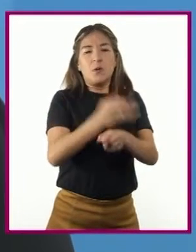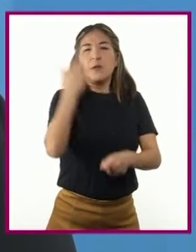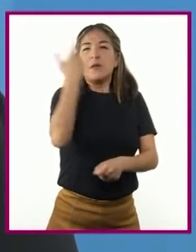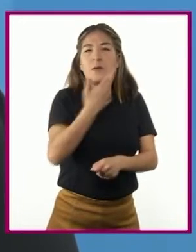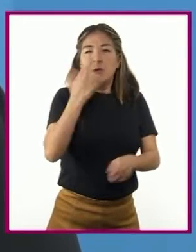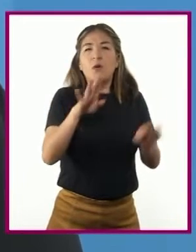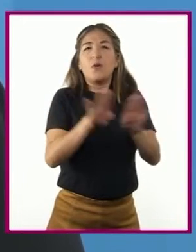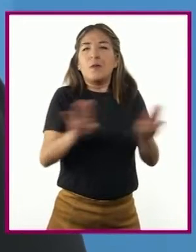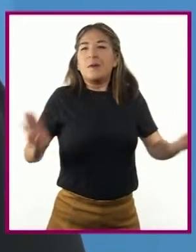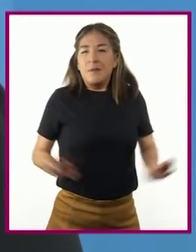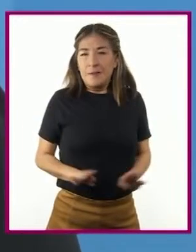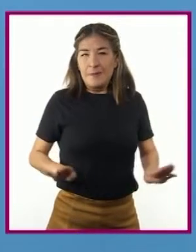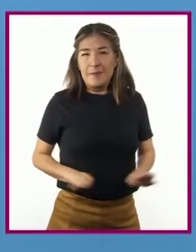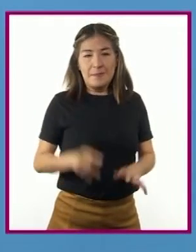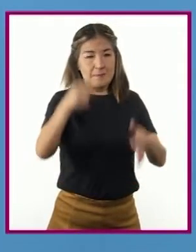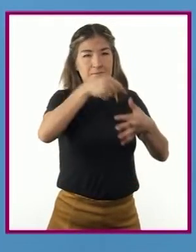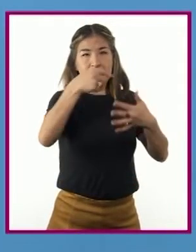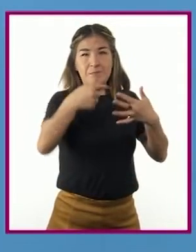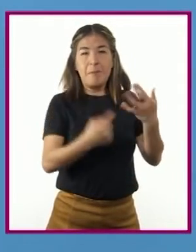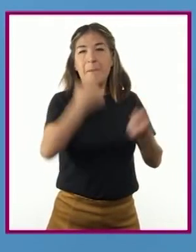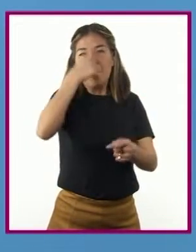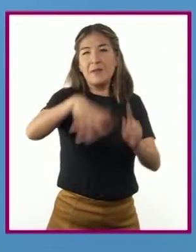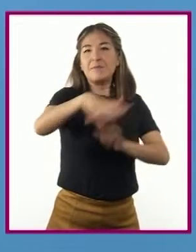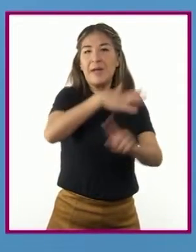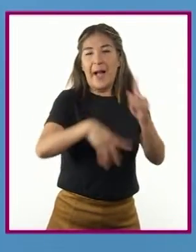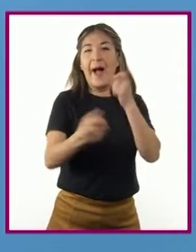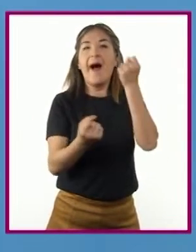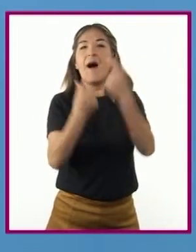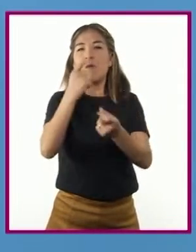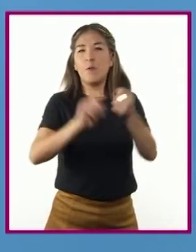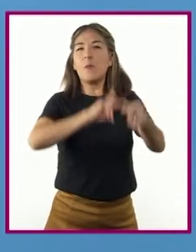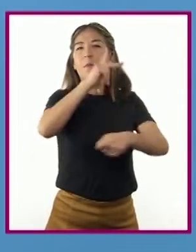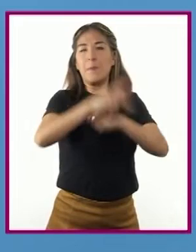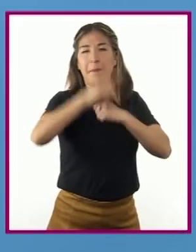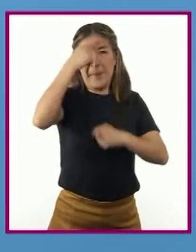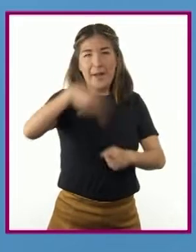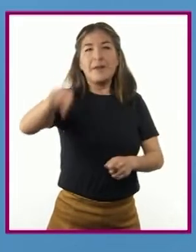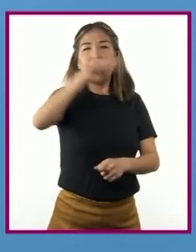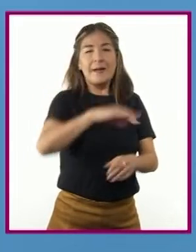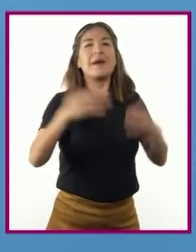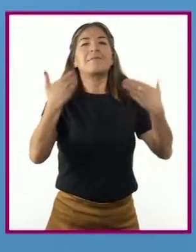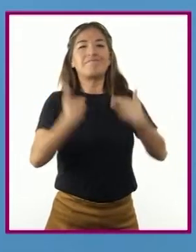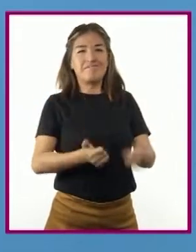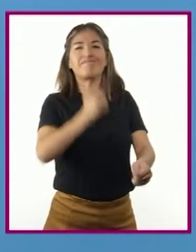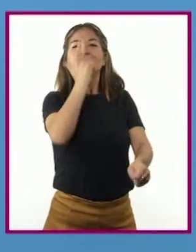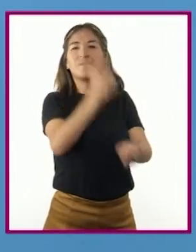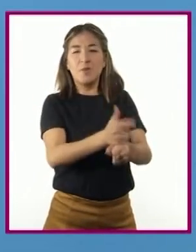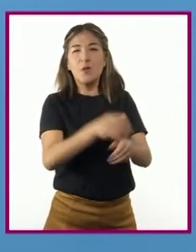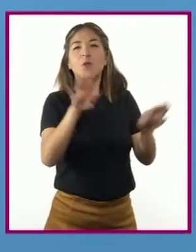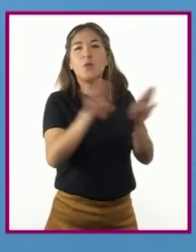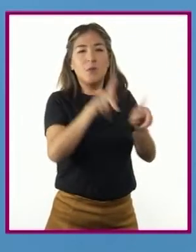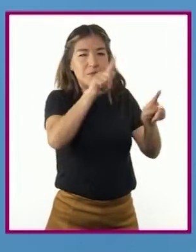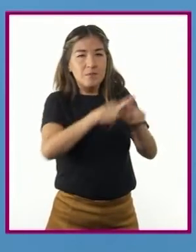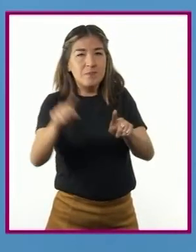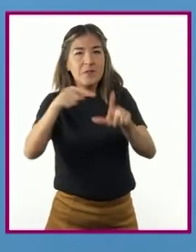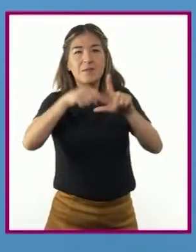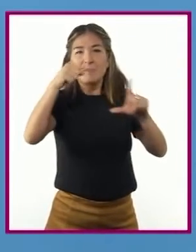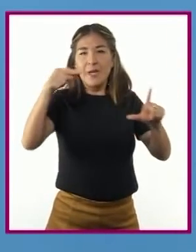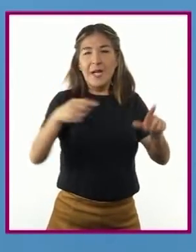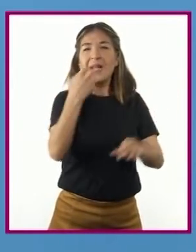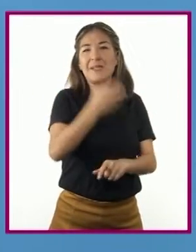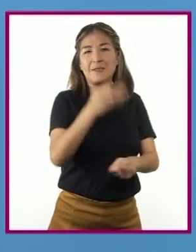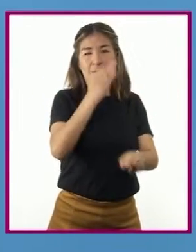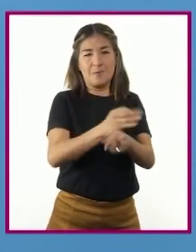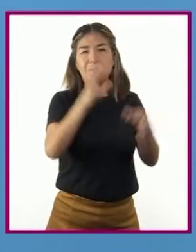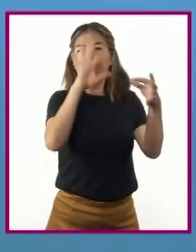la composición de la población de algunos países para poder identificar el tipo de gráfica del que